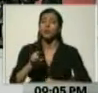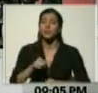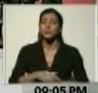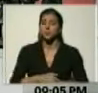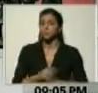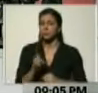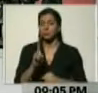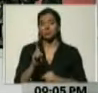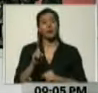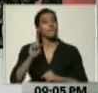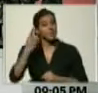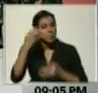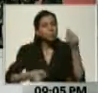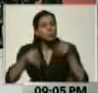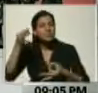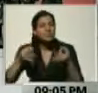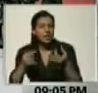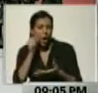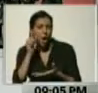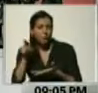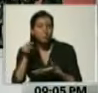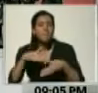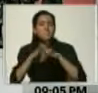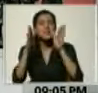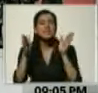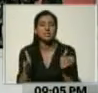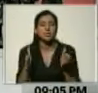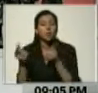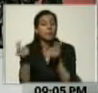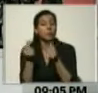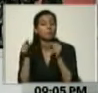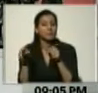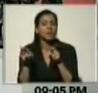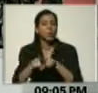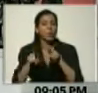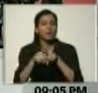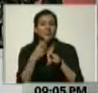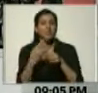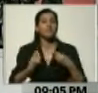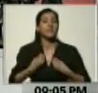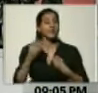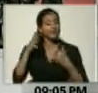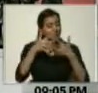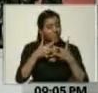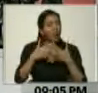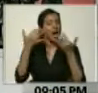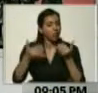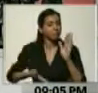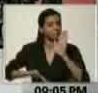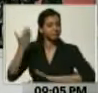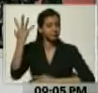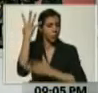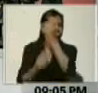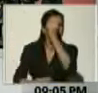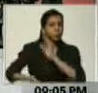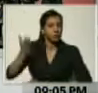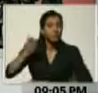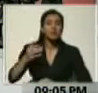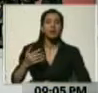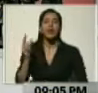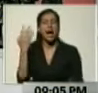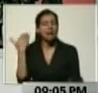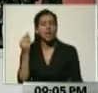No. De Primera Justicia. Tal cual, como dice mi comandante, vive en Estados Unidos ahora. señor que tenía un programa de televisión